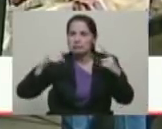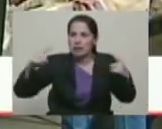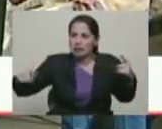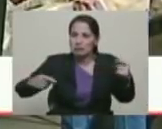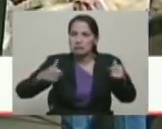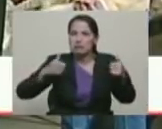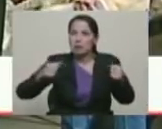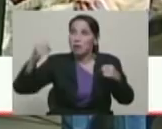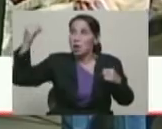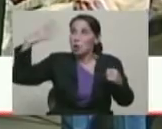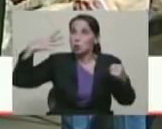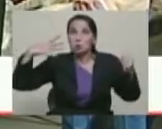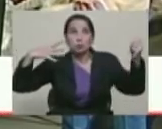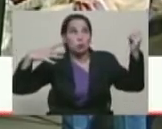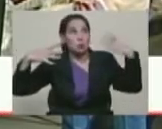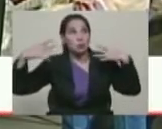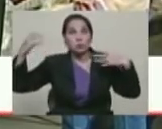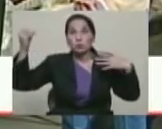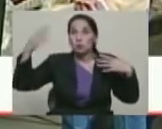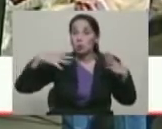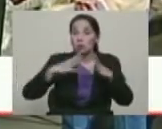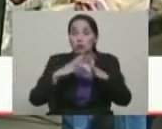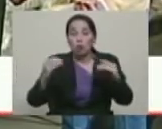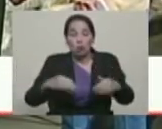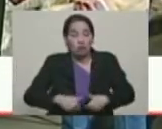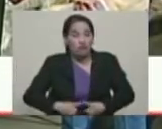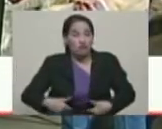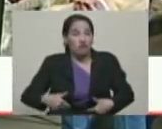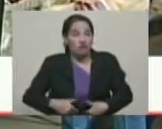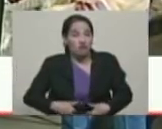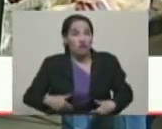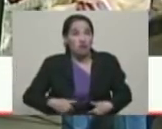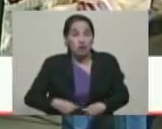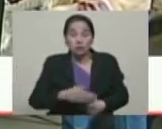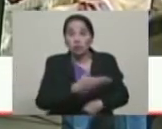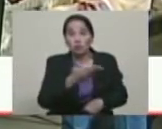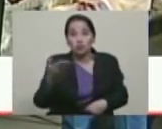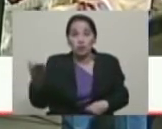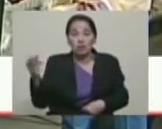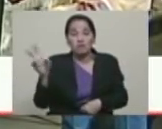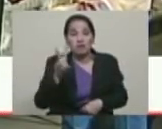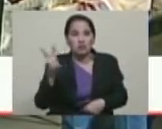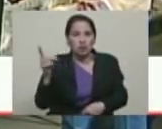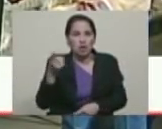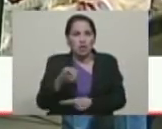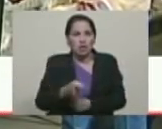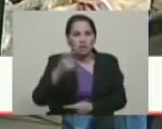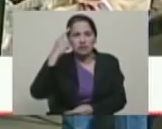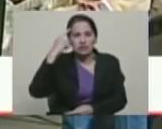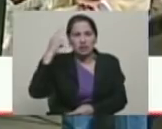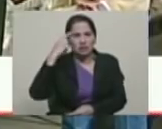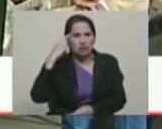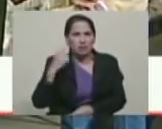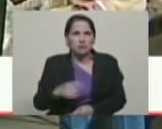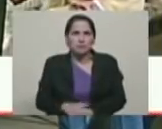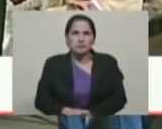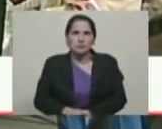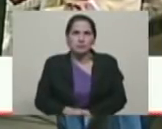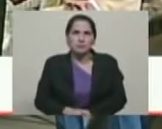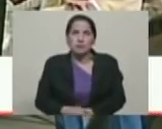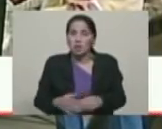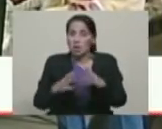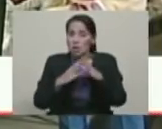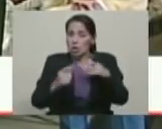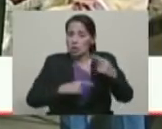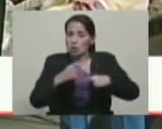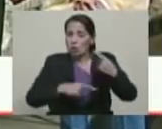pueblo con un gran sacrificio, con un gran esfuerzo. Debe saber Venezuela esto, lo deben saber ustedes, compatriotas. Todos los